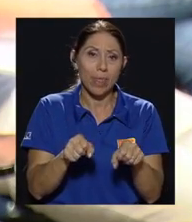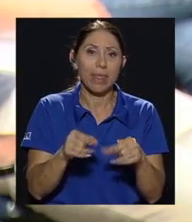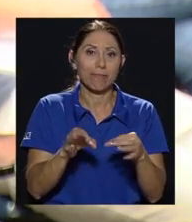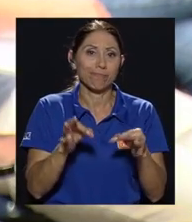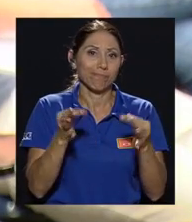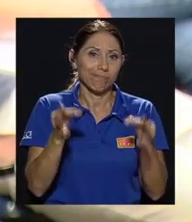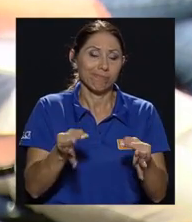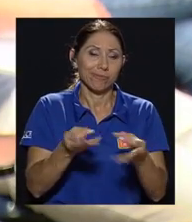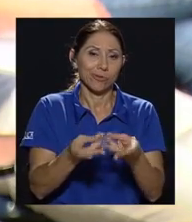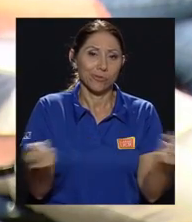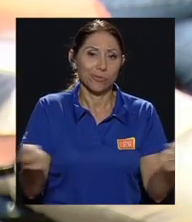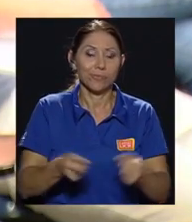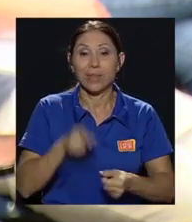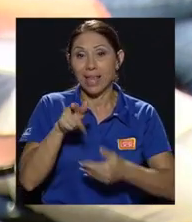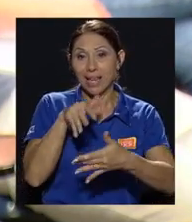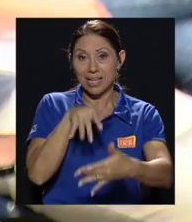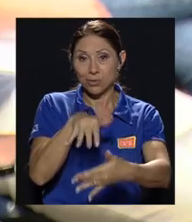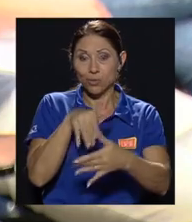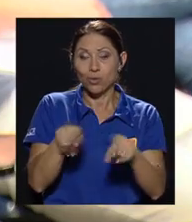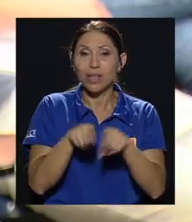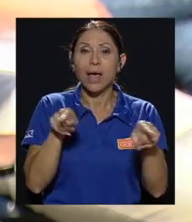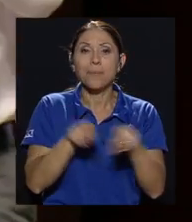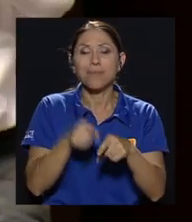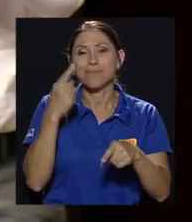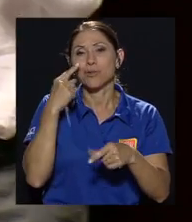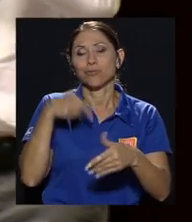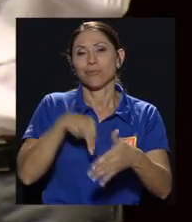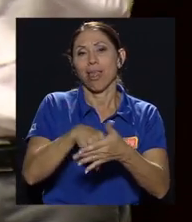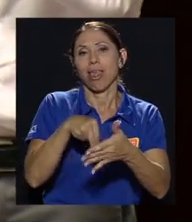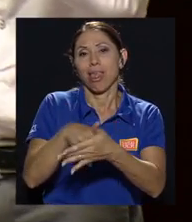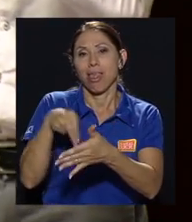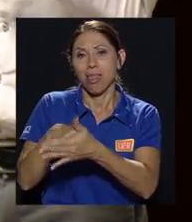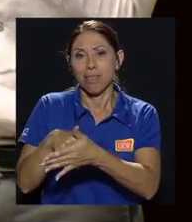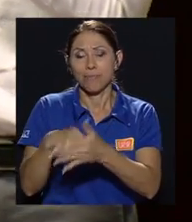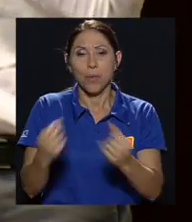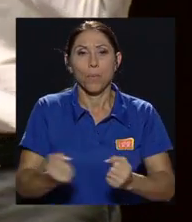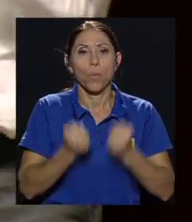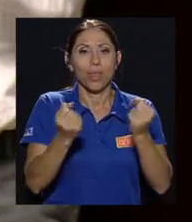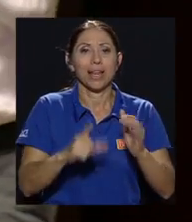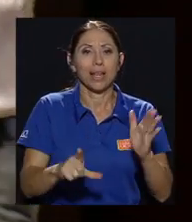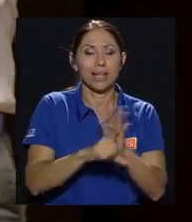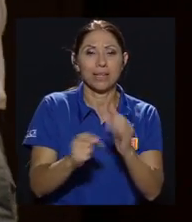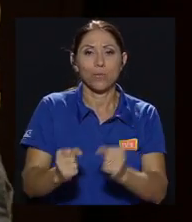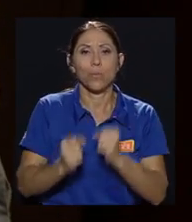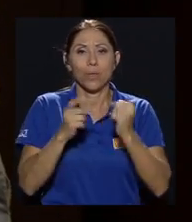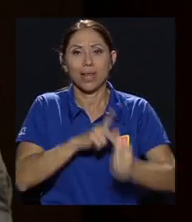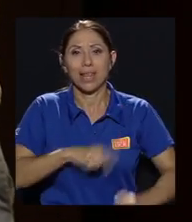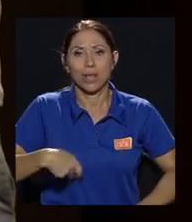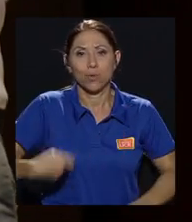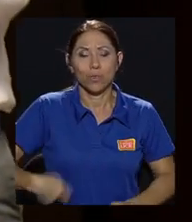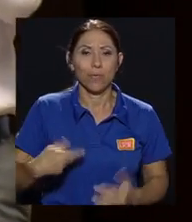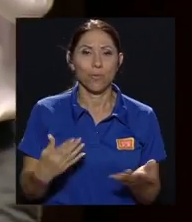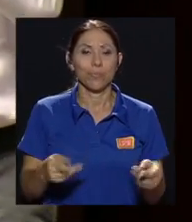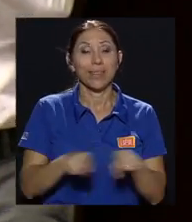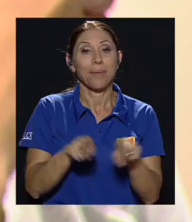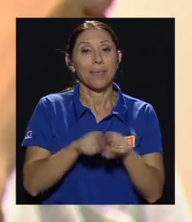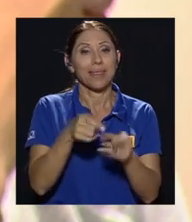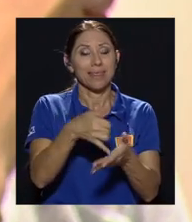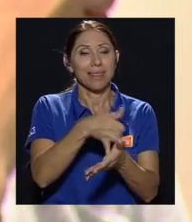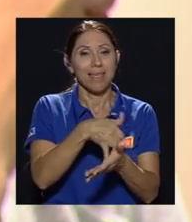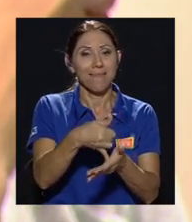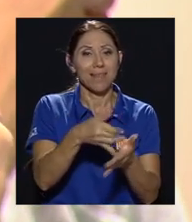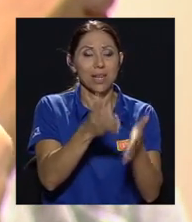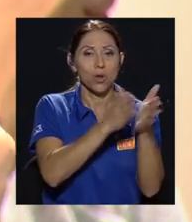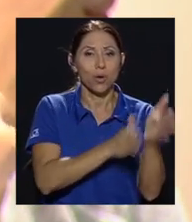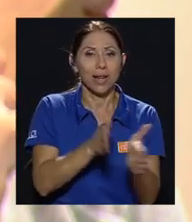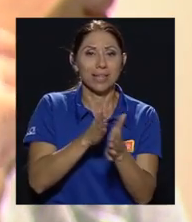El estudio reveló también un entrabamiento en temas estratégicos por parte del Poder Legislativo y Ejecutivo y una débil organización y